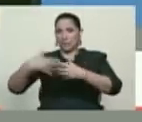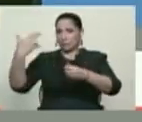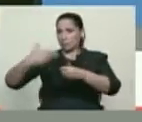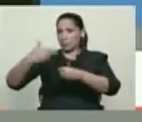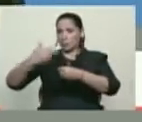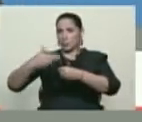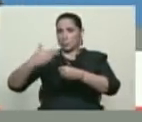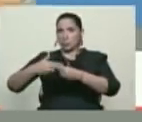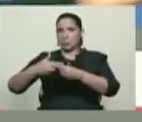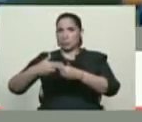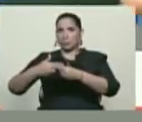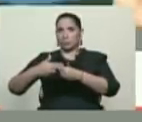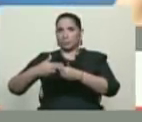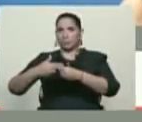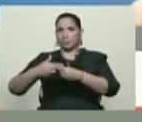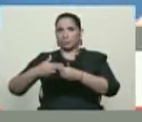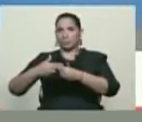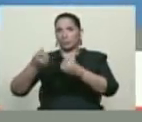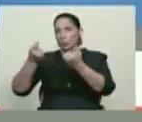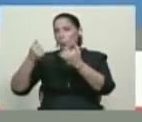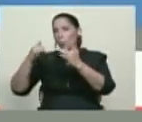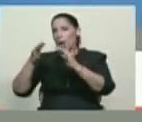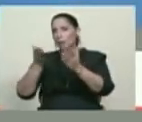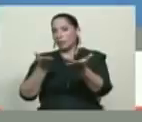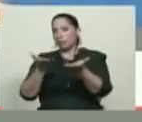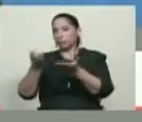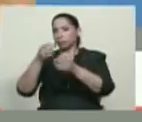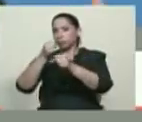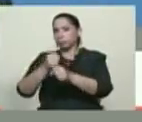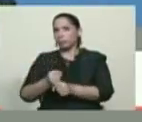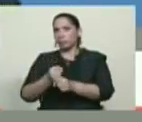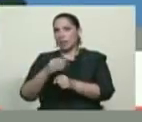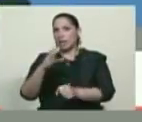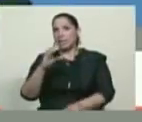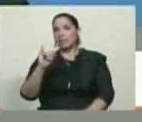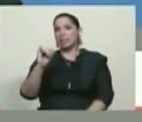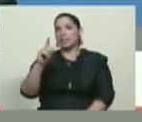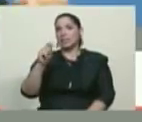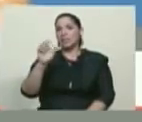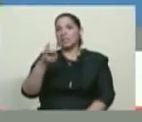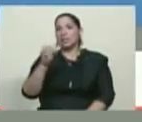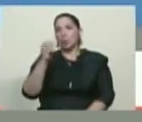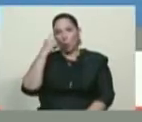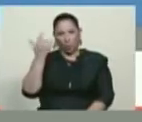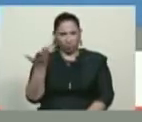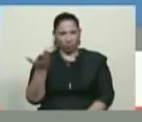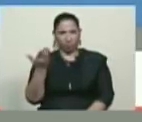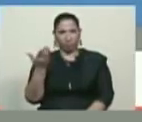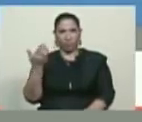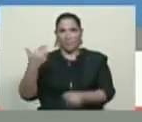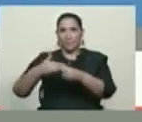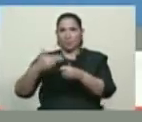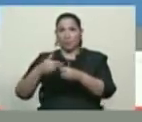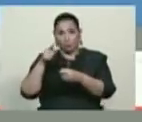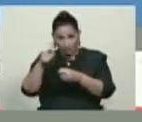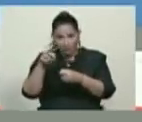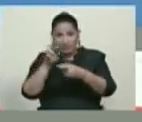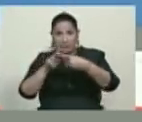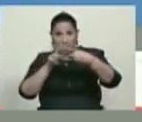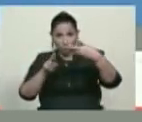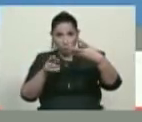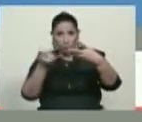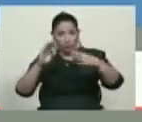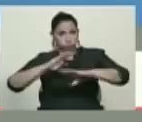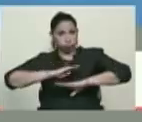dividendos. Bueno, ¿cuántas estaciones de servicio tiene Citgo? ¿Cuánto petróleo procesa Citgo? Bueno, esos recursos que son